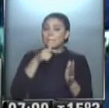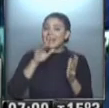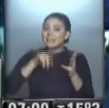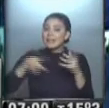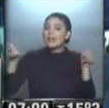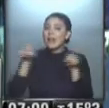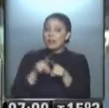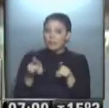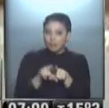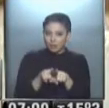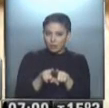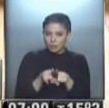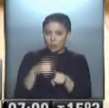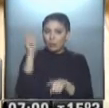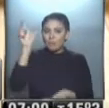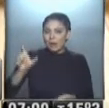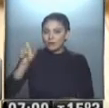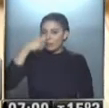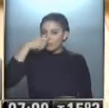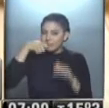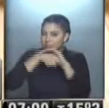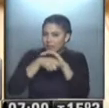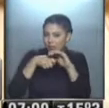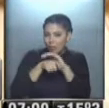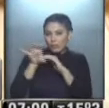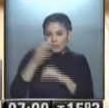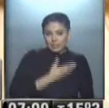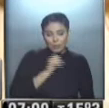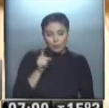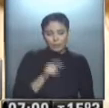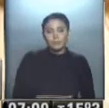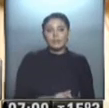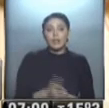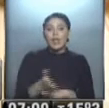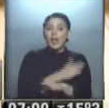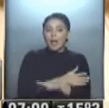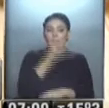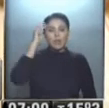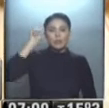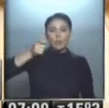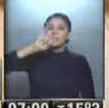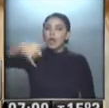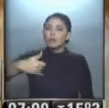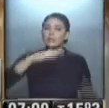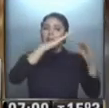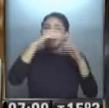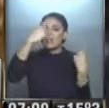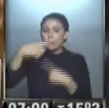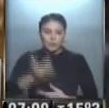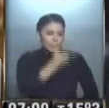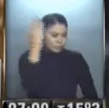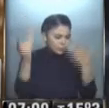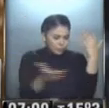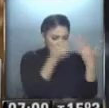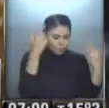hermano de un narco de santa fe después de los operativos realizados en el marco de la investigación por